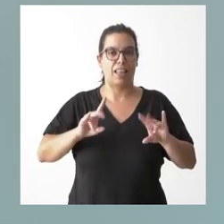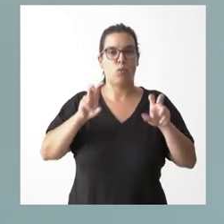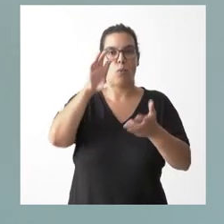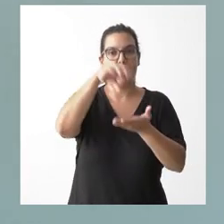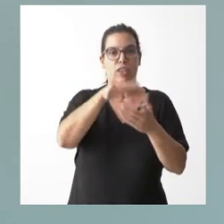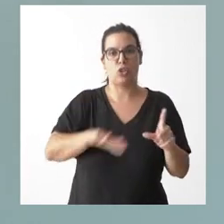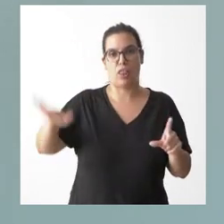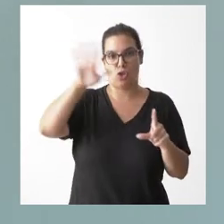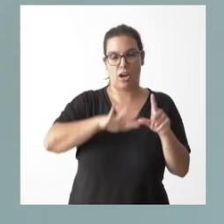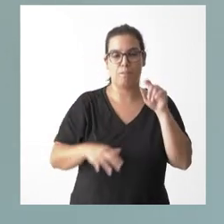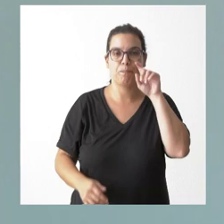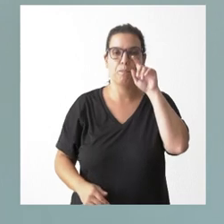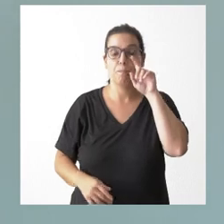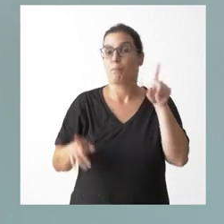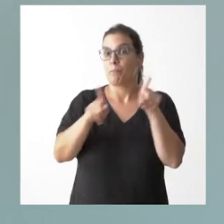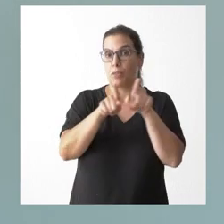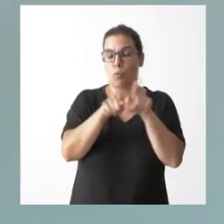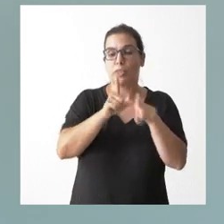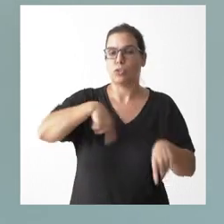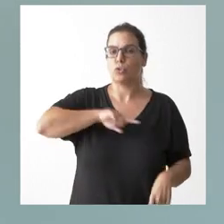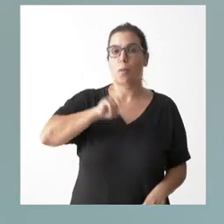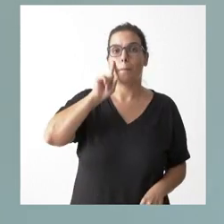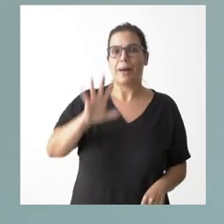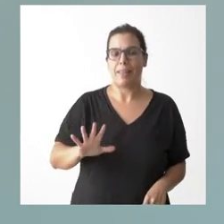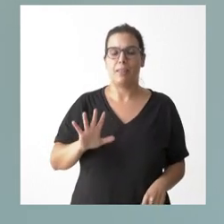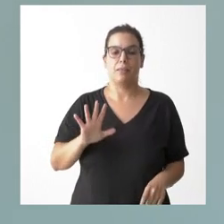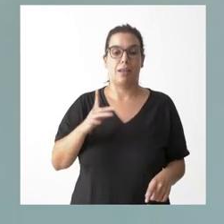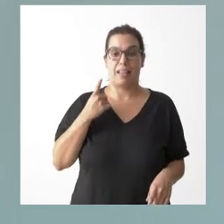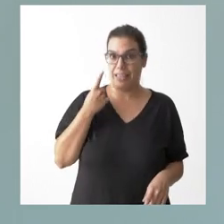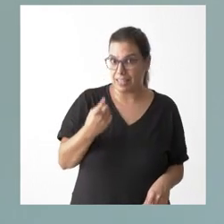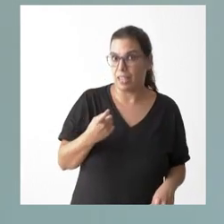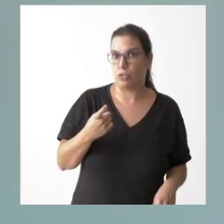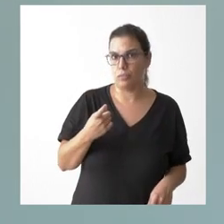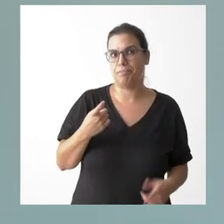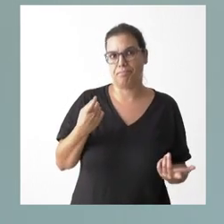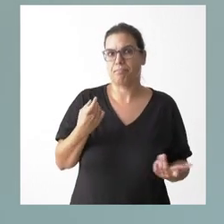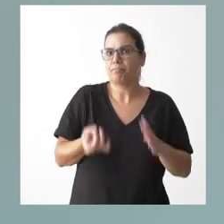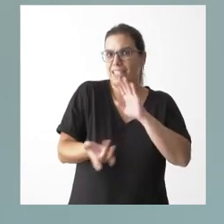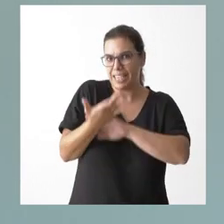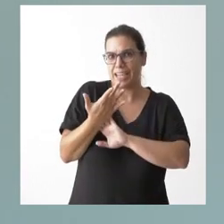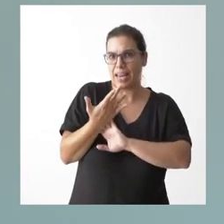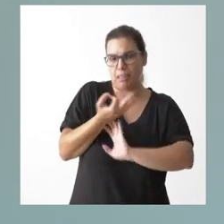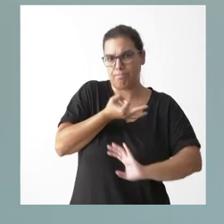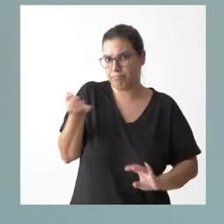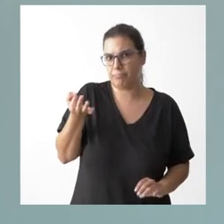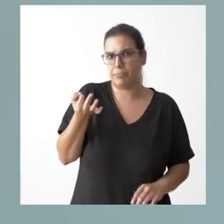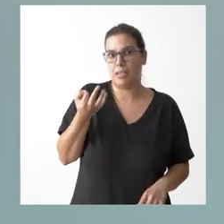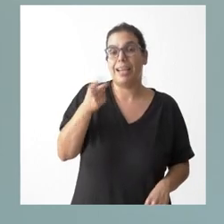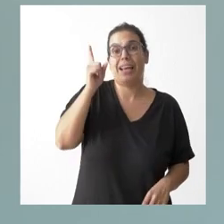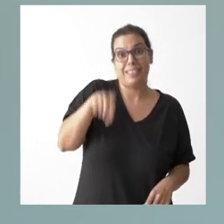ámbito nacional. En todo caso, nos parece no solo necesario en este contexto hacer un centro de estas características, sino una nueva